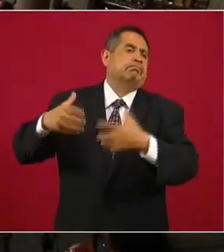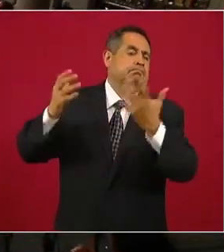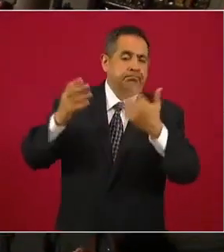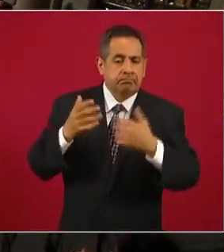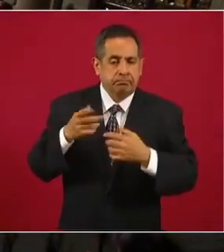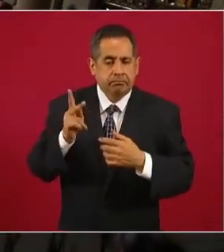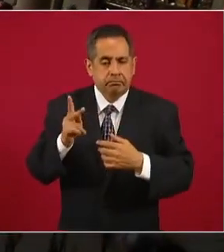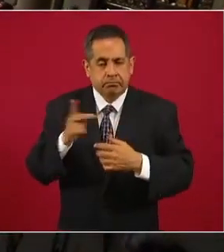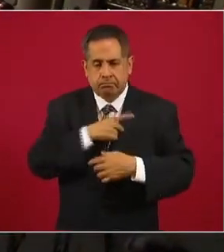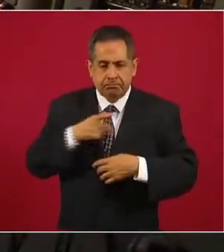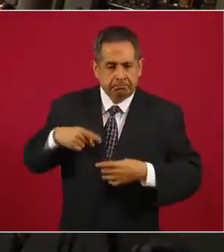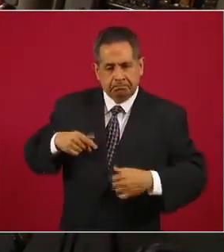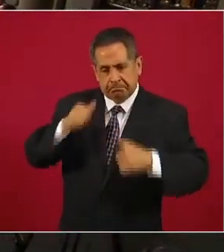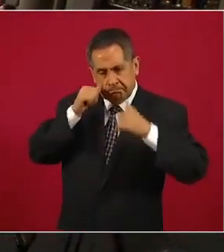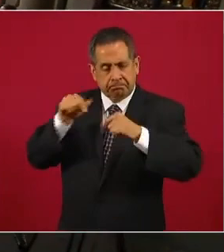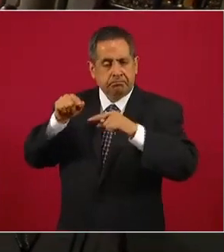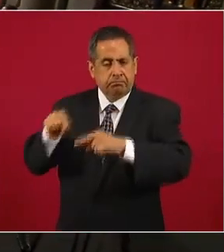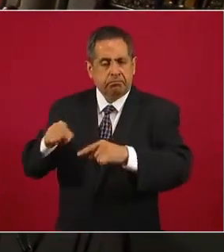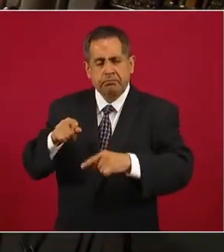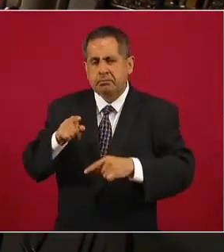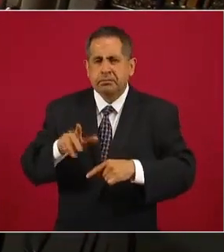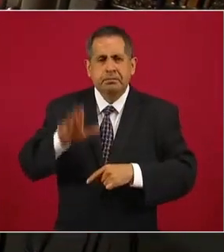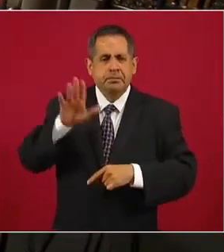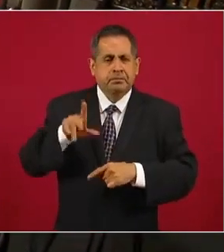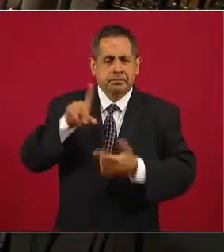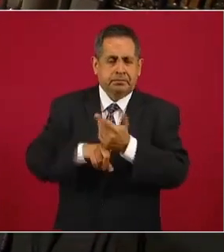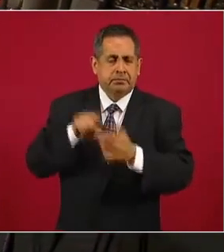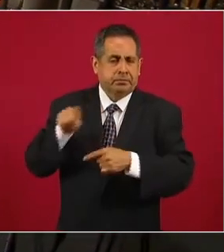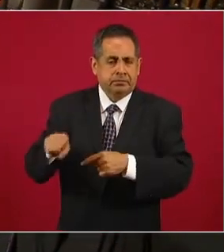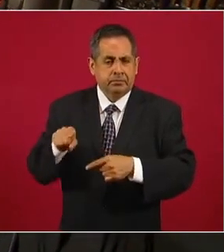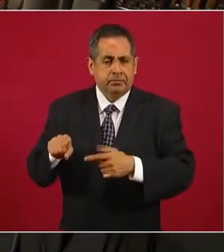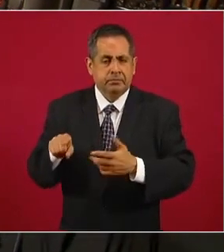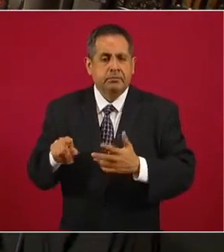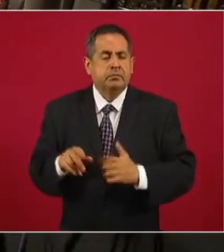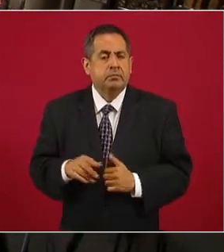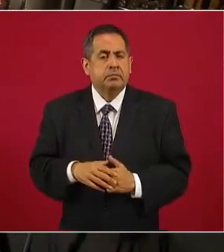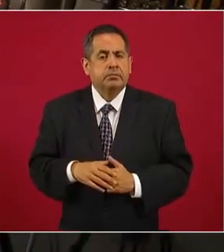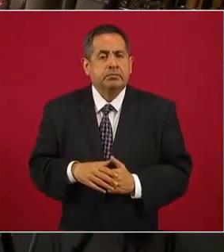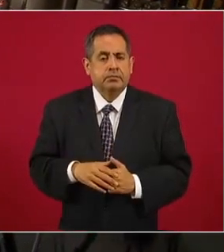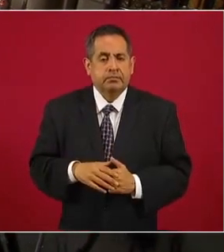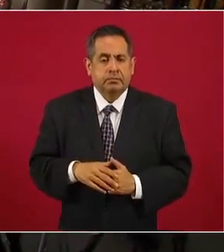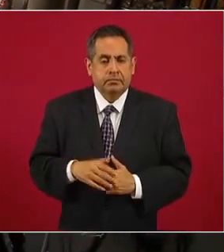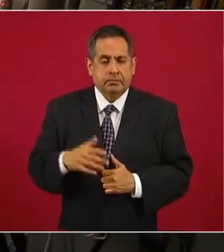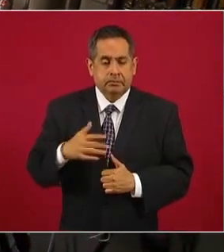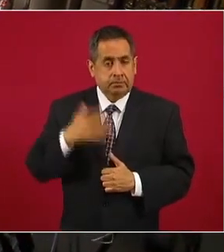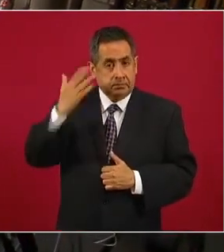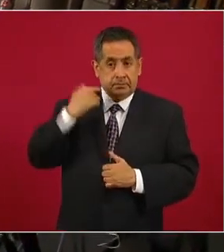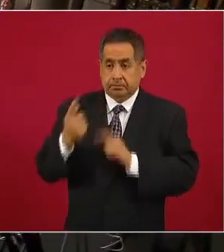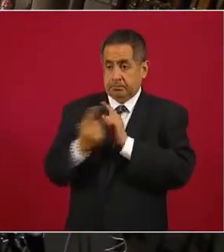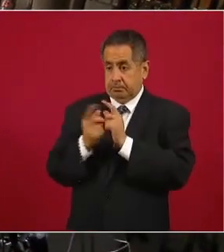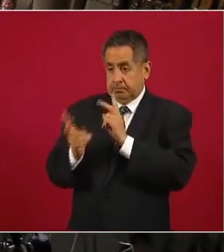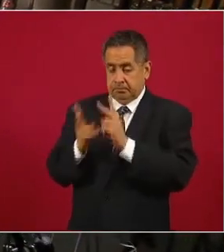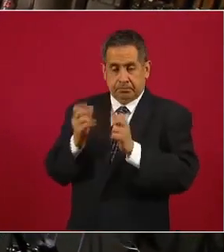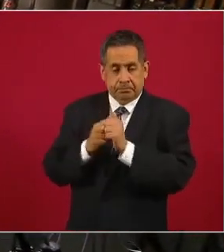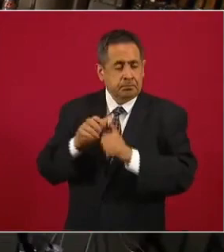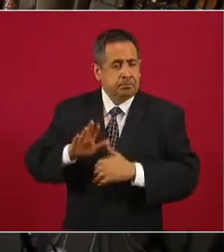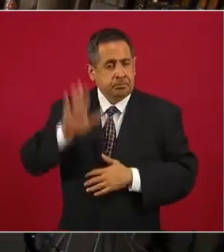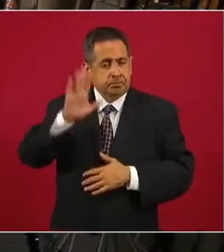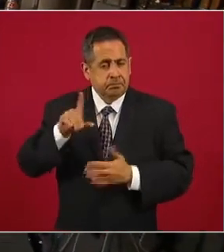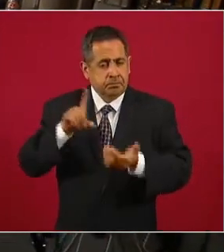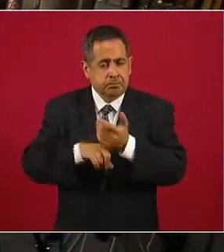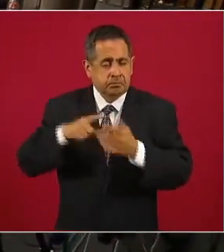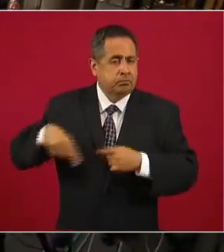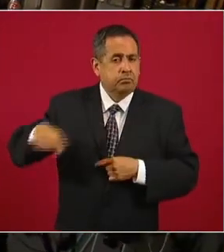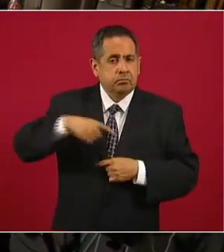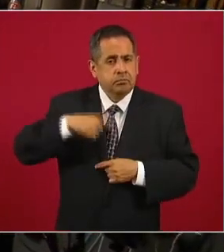pero hay que atenderlo. Y parece, ahora que me entrevistaron, de que están en un